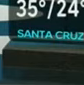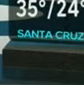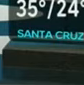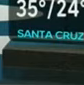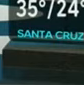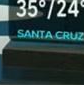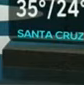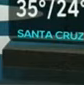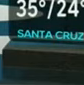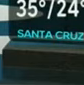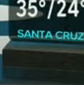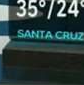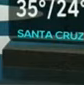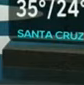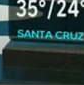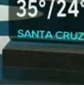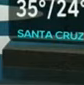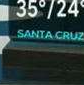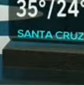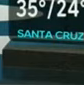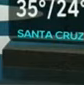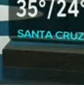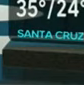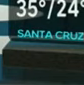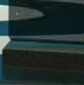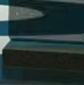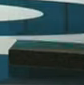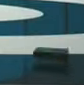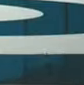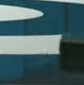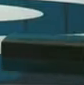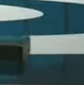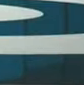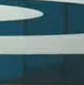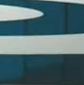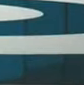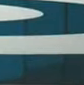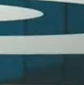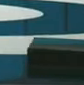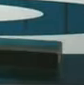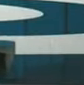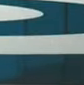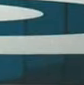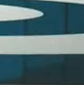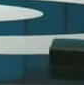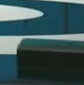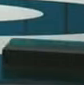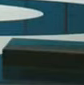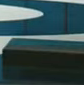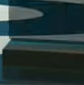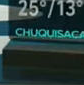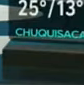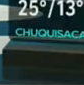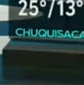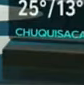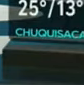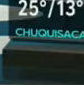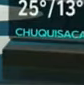máxima alcanzará los 35. En los tres departamentos el cielo estará parcialmente nublado. Continuamos ahora con Potosí. La